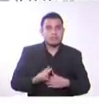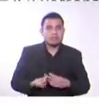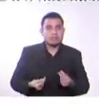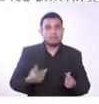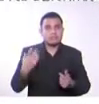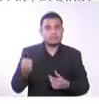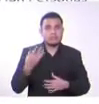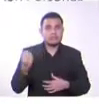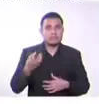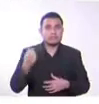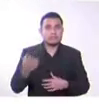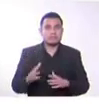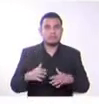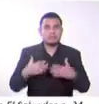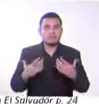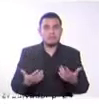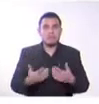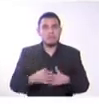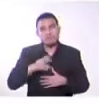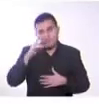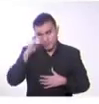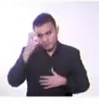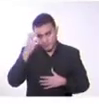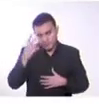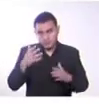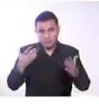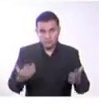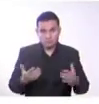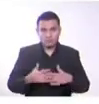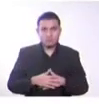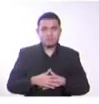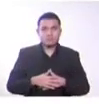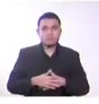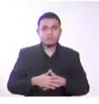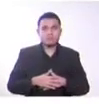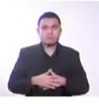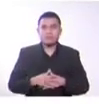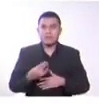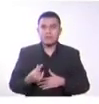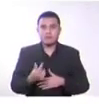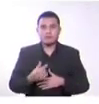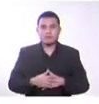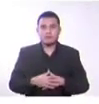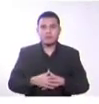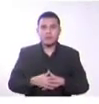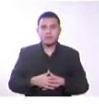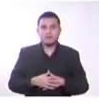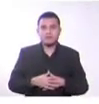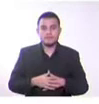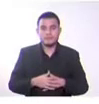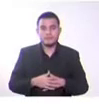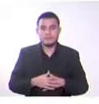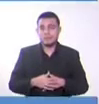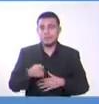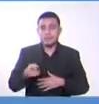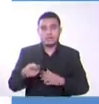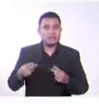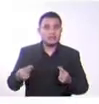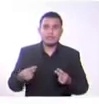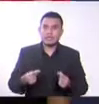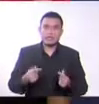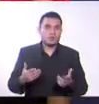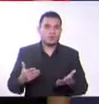alarmante porque, ¿qué significa eso en términos sencillos? Que ese dinero no